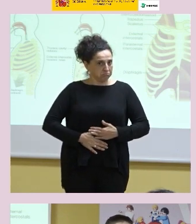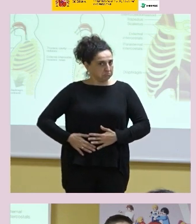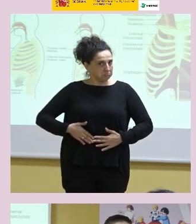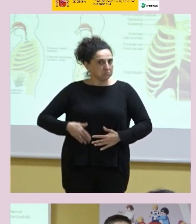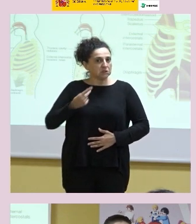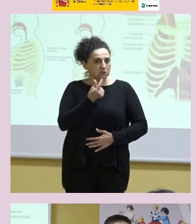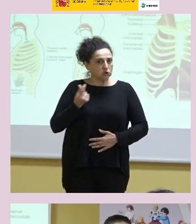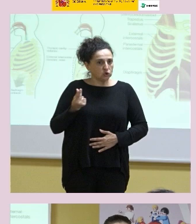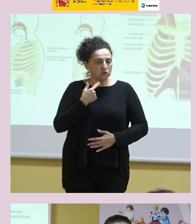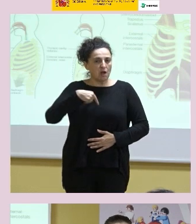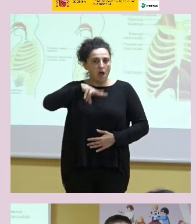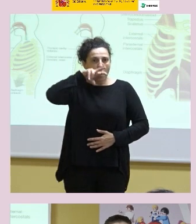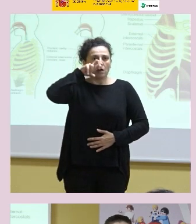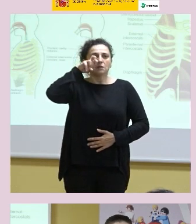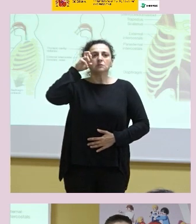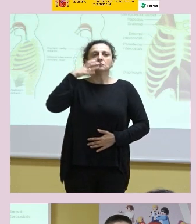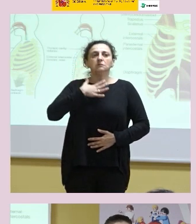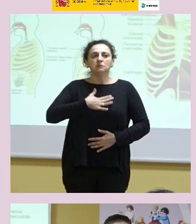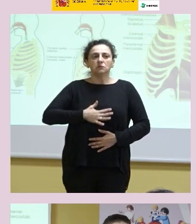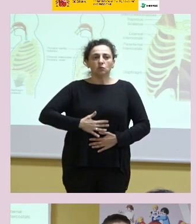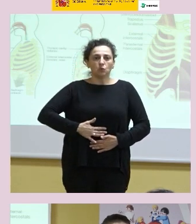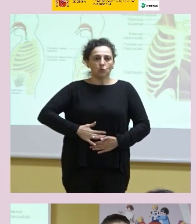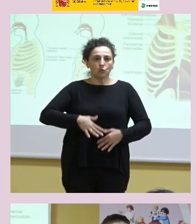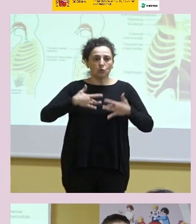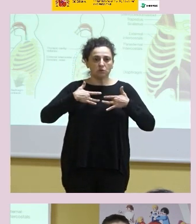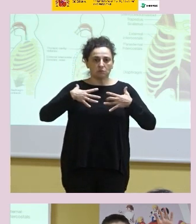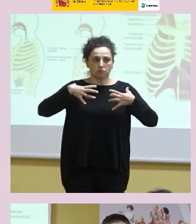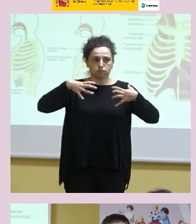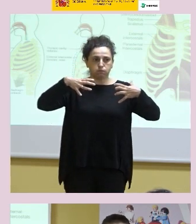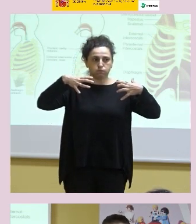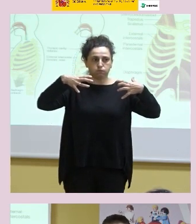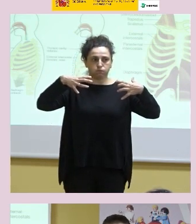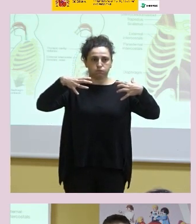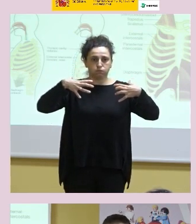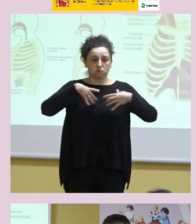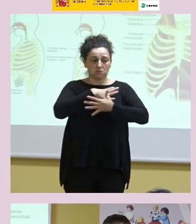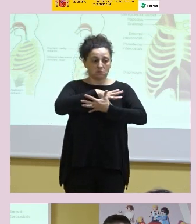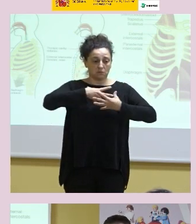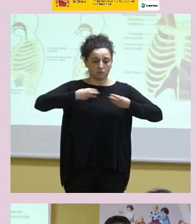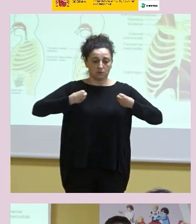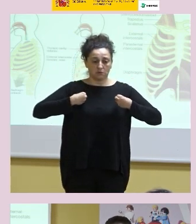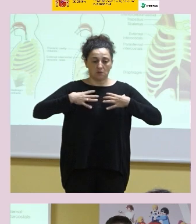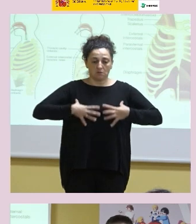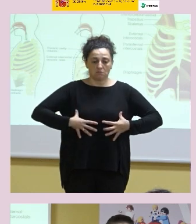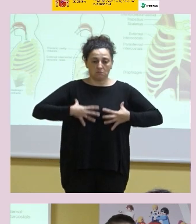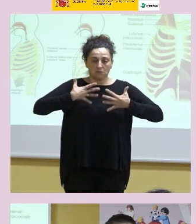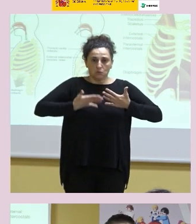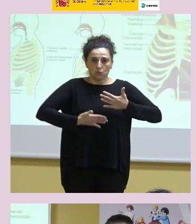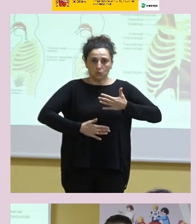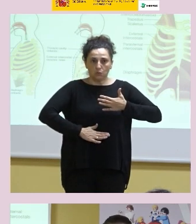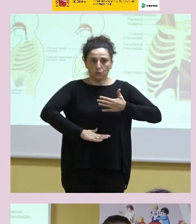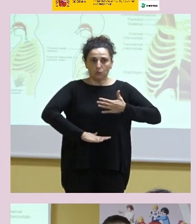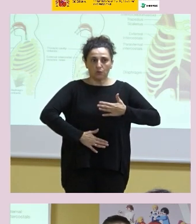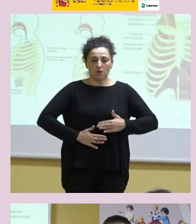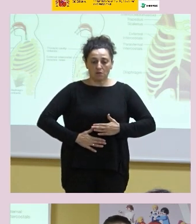perfectamente, cuando nosotros cogemos aire, el pulmón se hincha, las vísceras junto con el diafragma descienden y sale